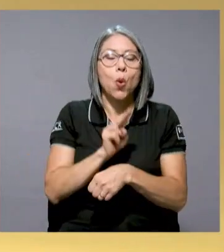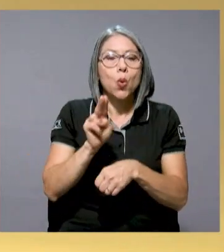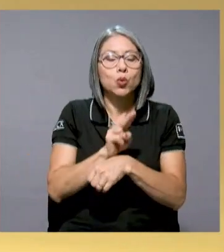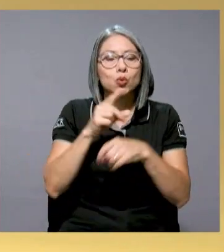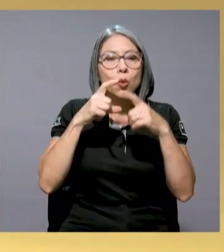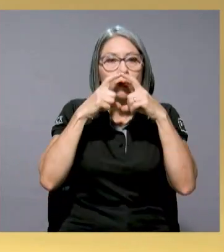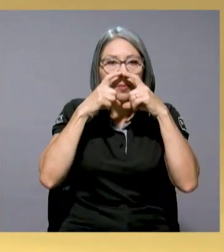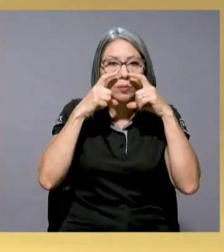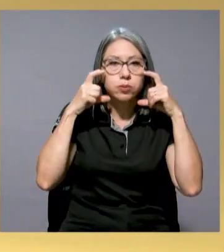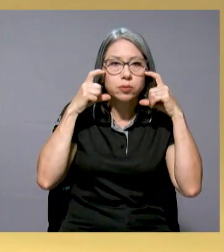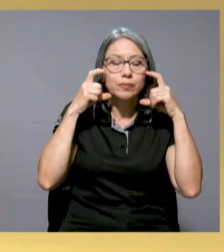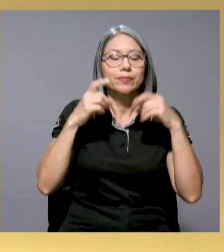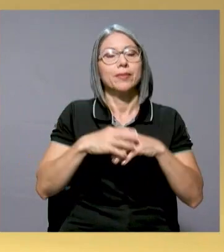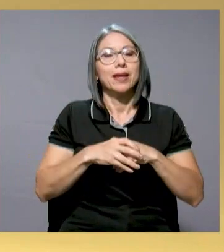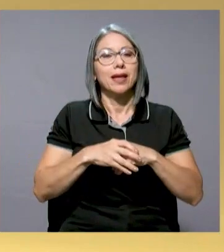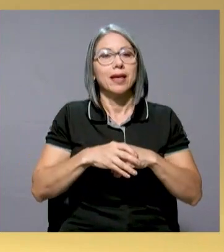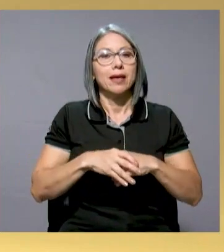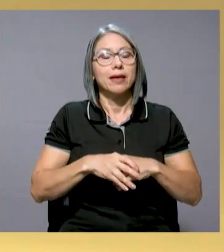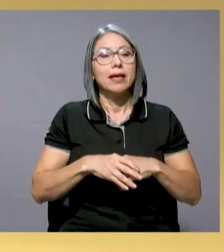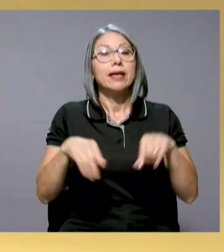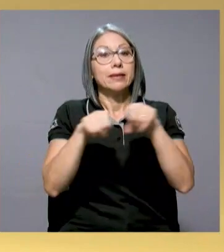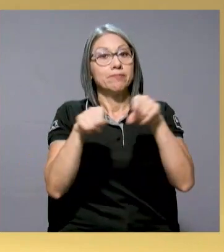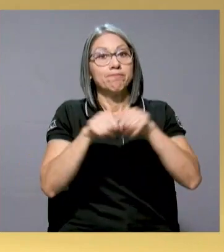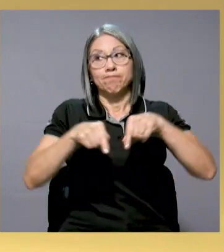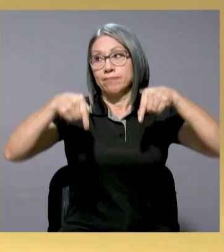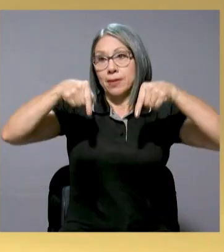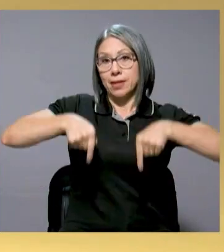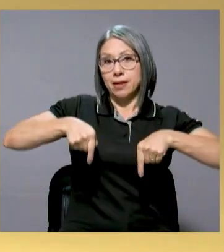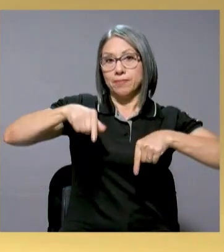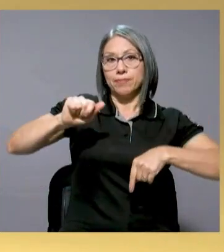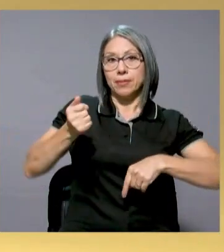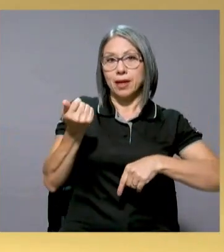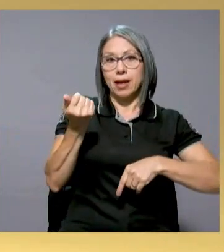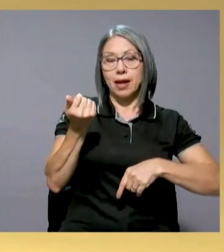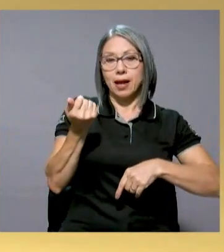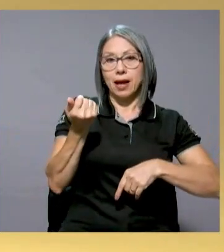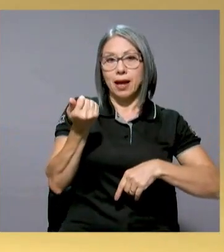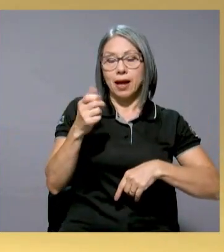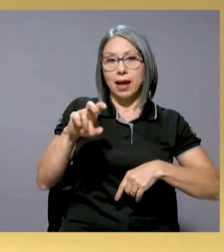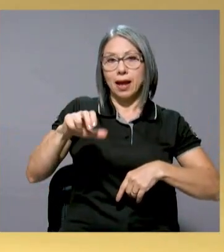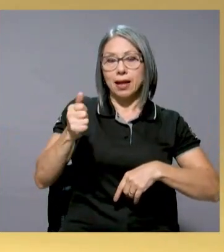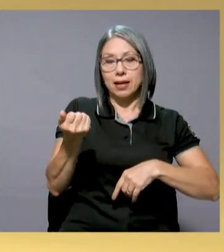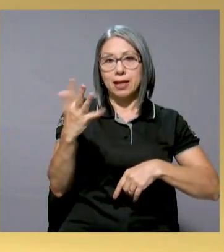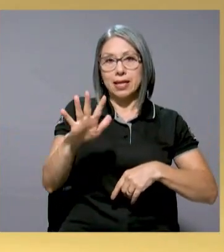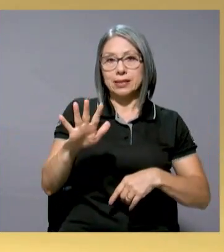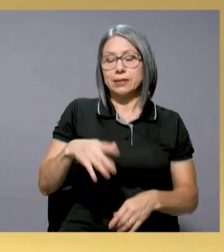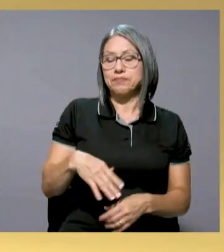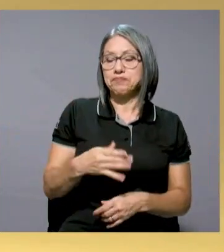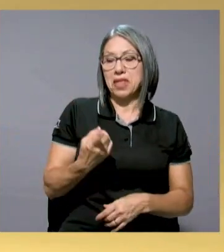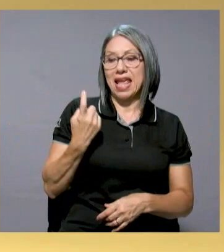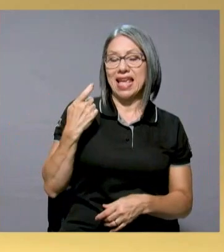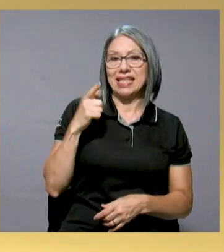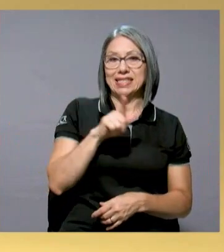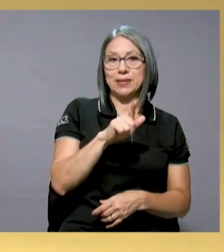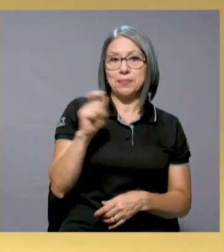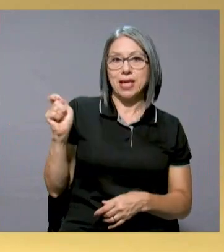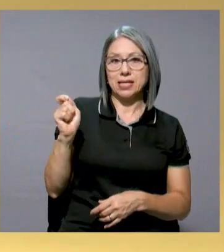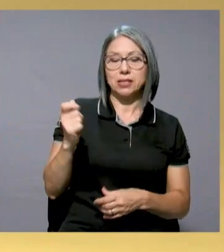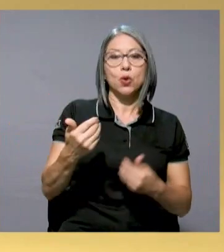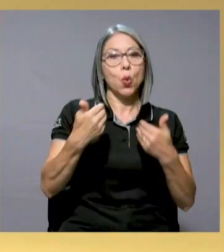cubrebocas, y tengo que contar que en el canal este mes hubo problemas